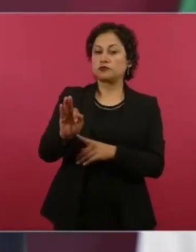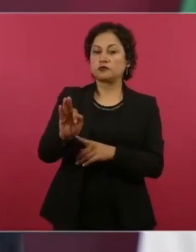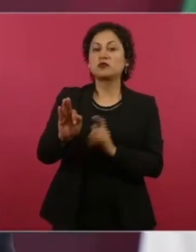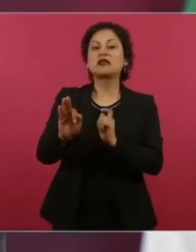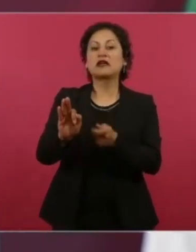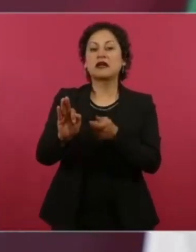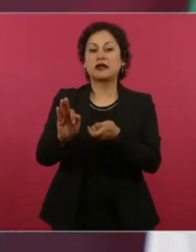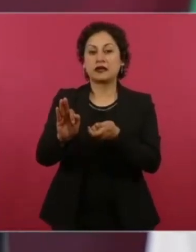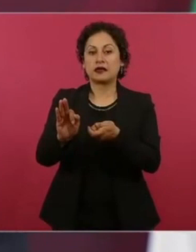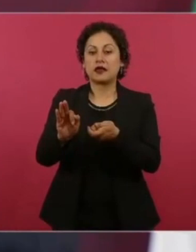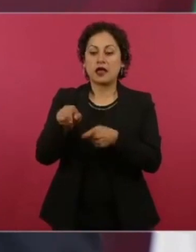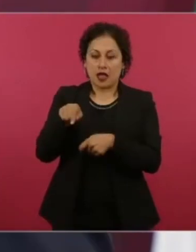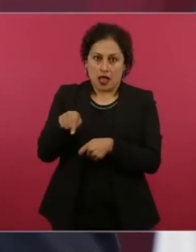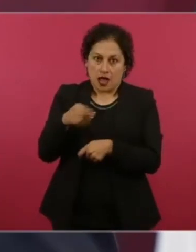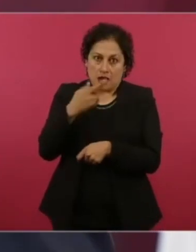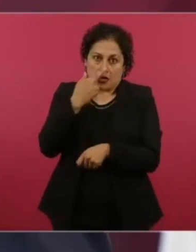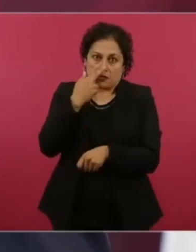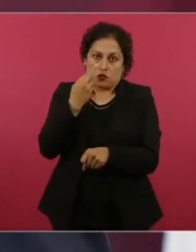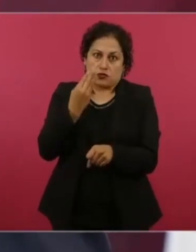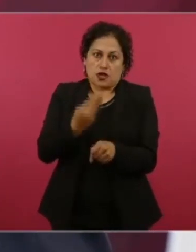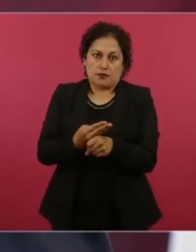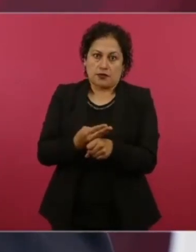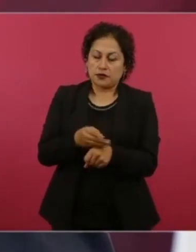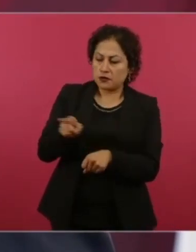tiene que actuar en estos casos.